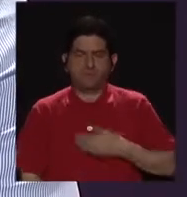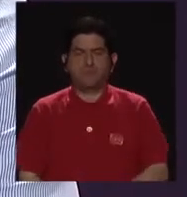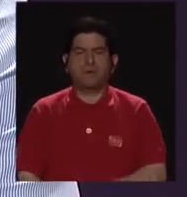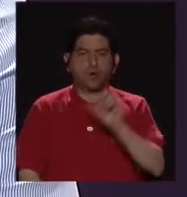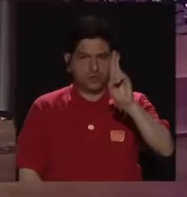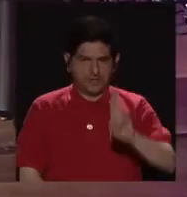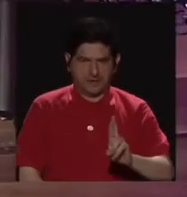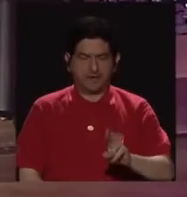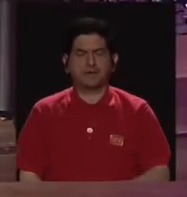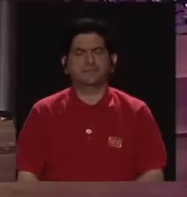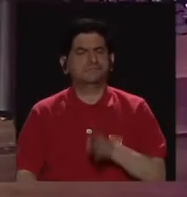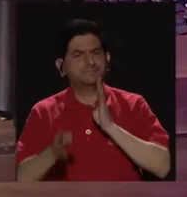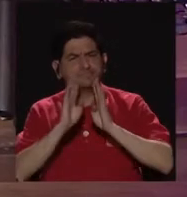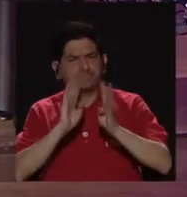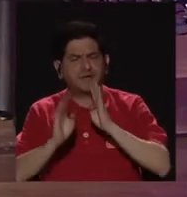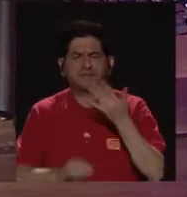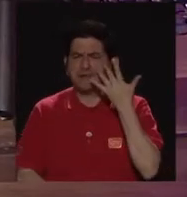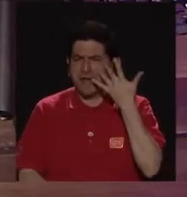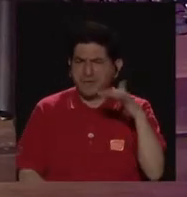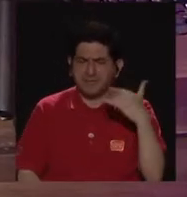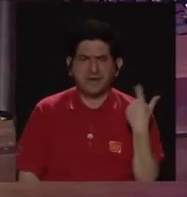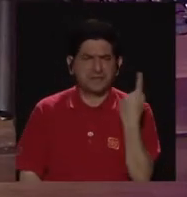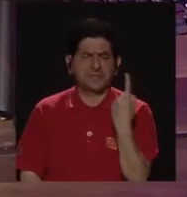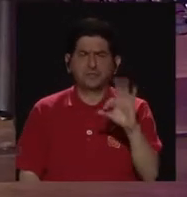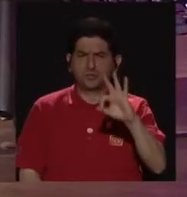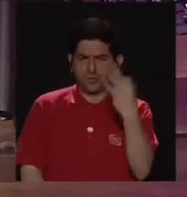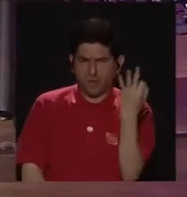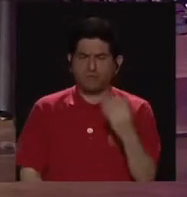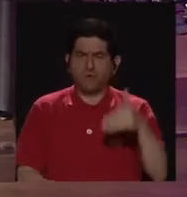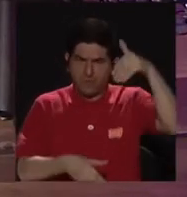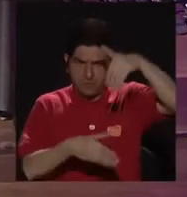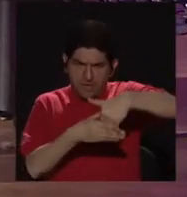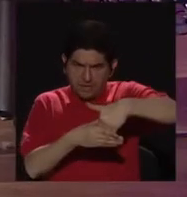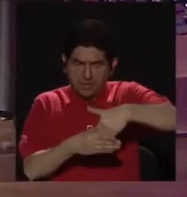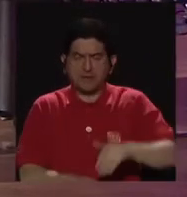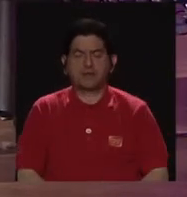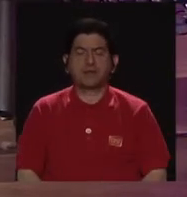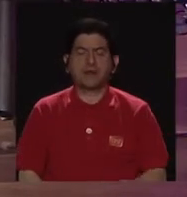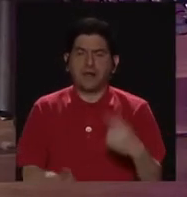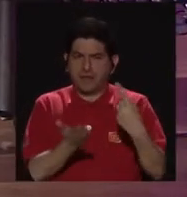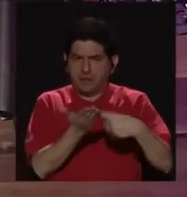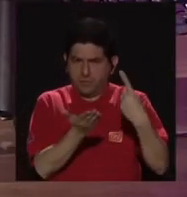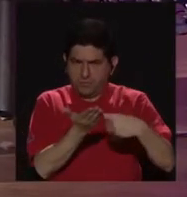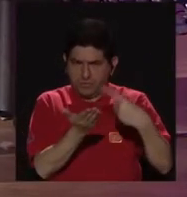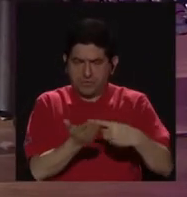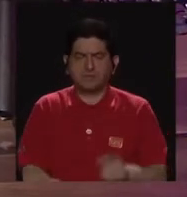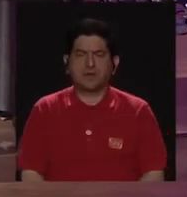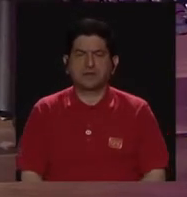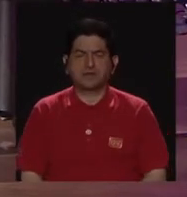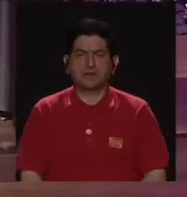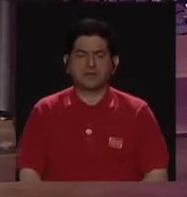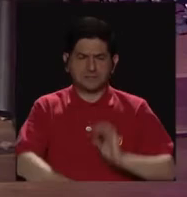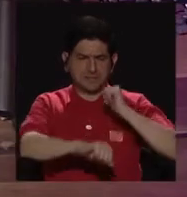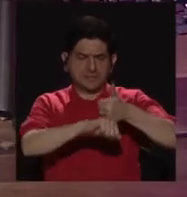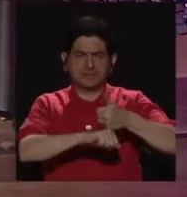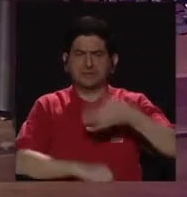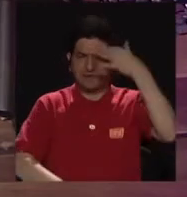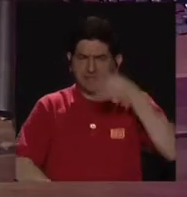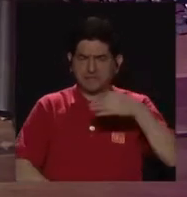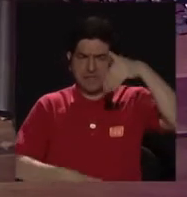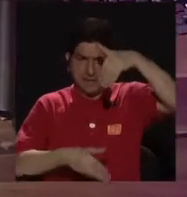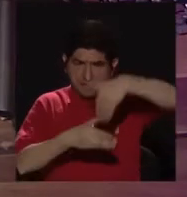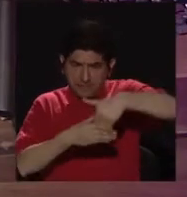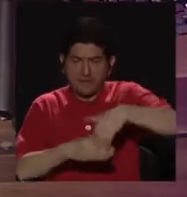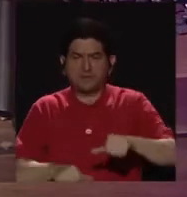hablar sobre esto pareciera ser que la única forma de intervenir coherentemente en el debate es una toma de posición dentro de los